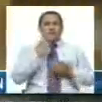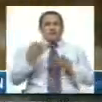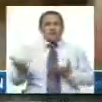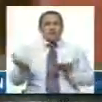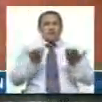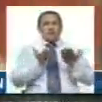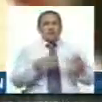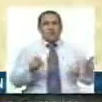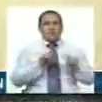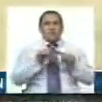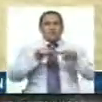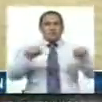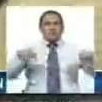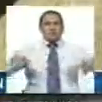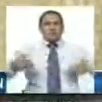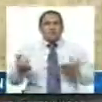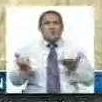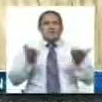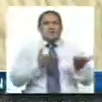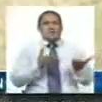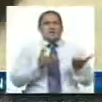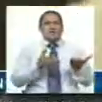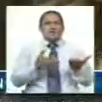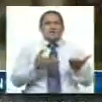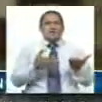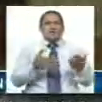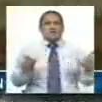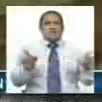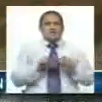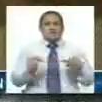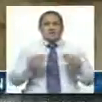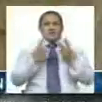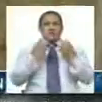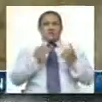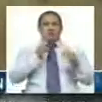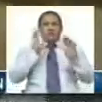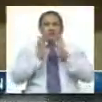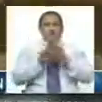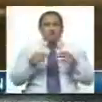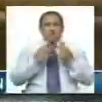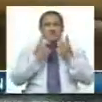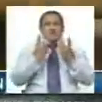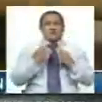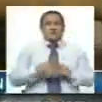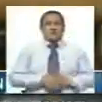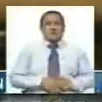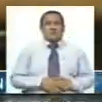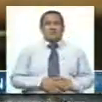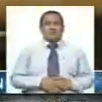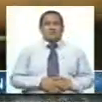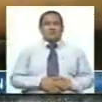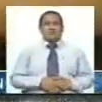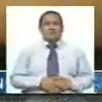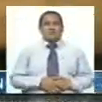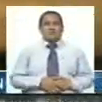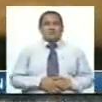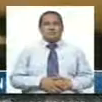sino también toda su sala. Vamos a ver acá, por ejemplo acá, mira. Vemos,